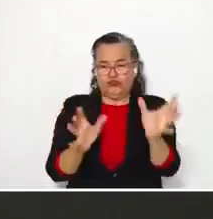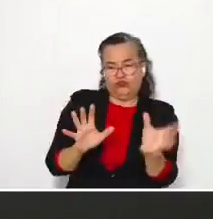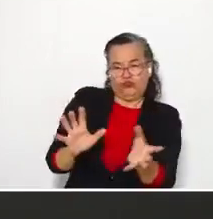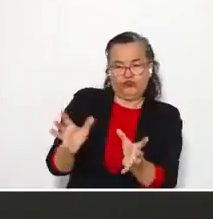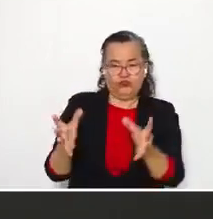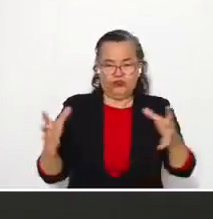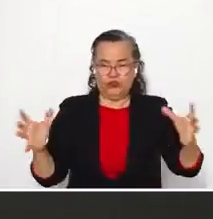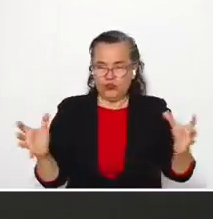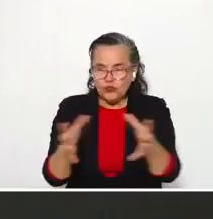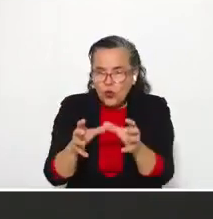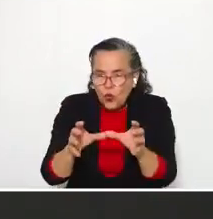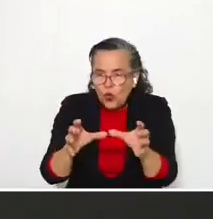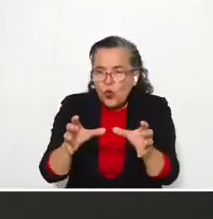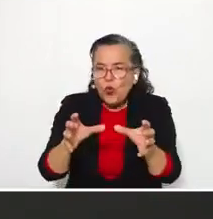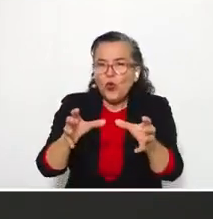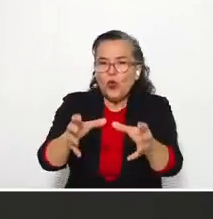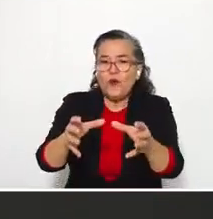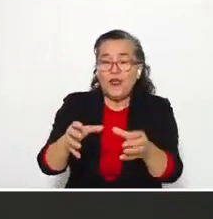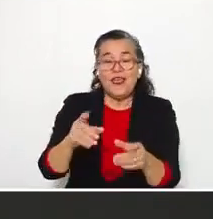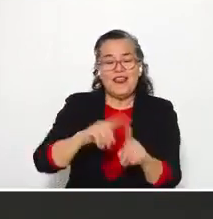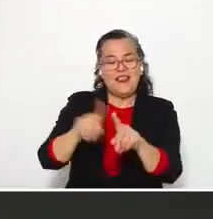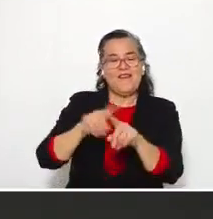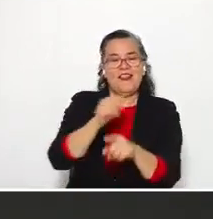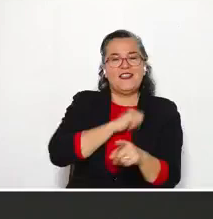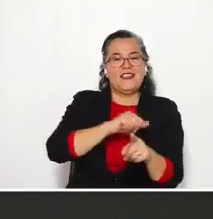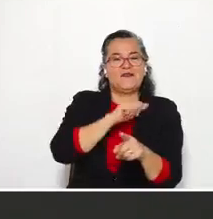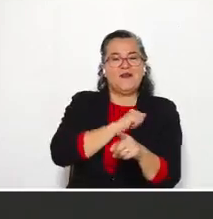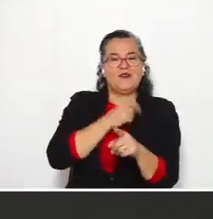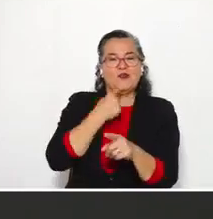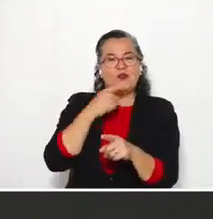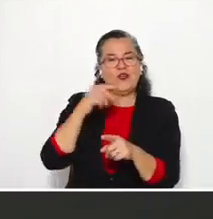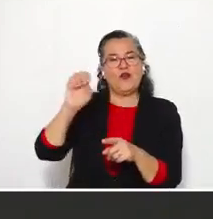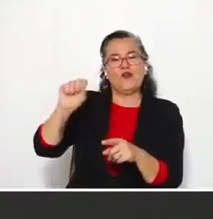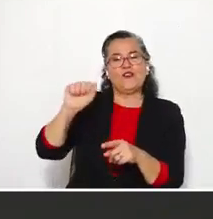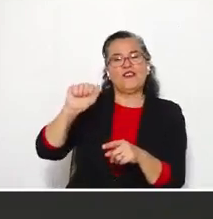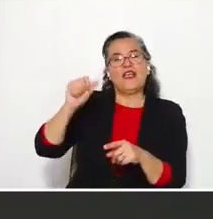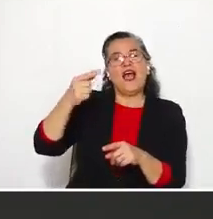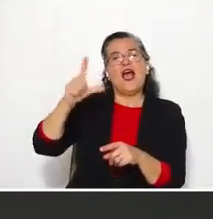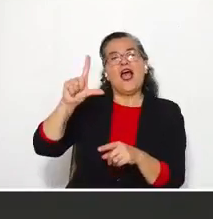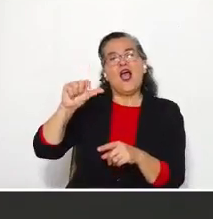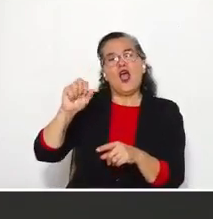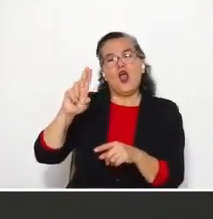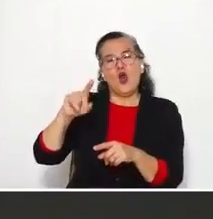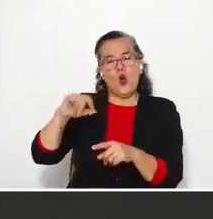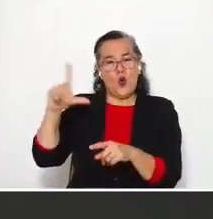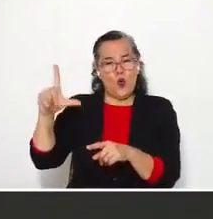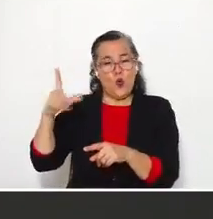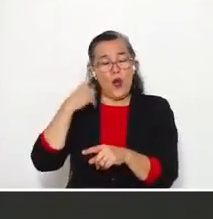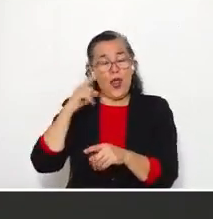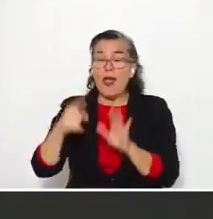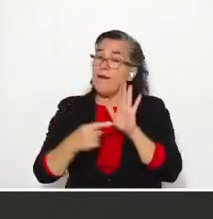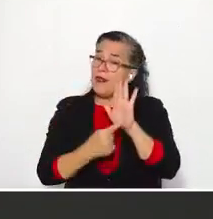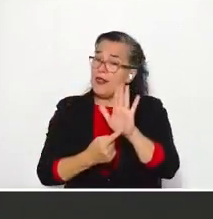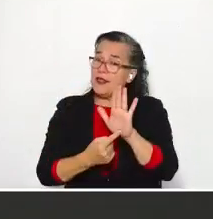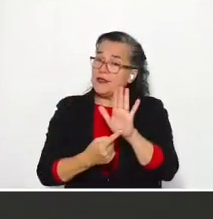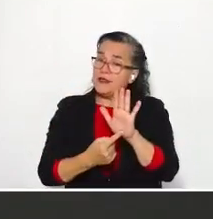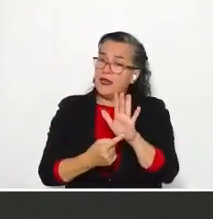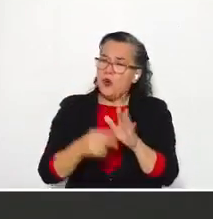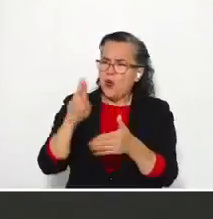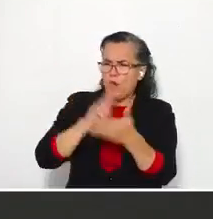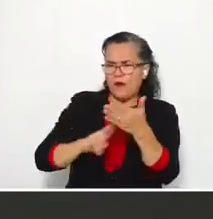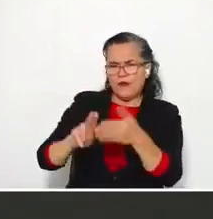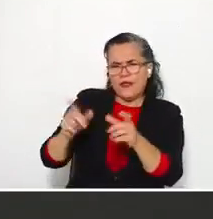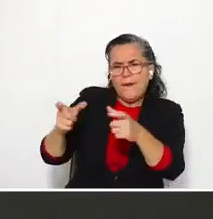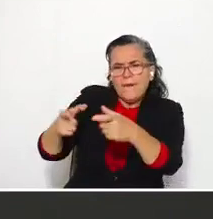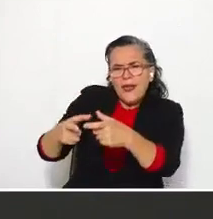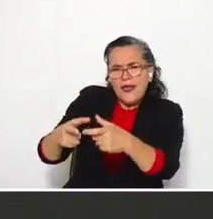ya don José Zaglul puso en evidencia cómo ellos, en una universidad pequeña,